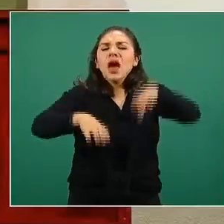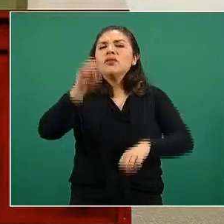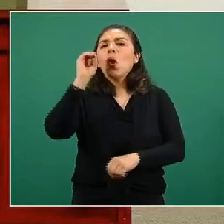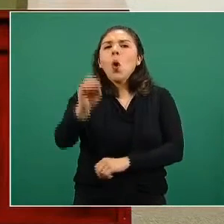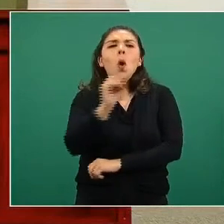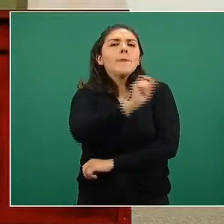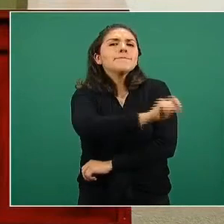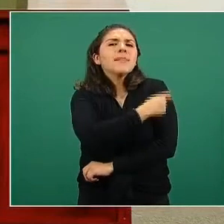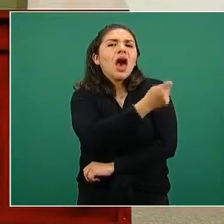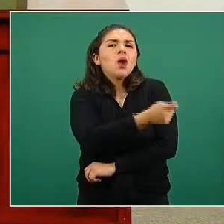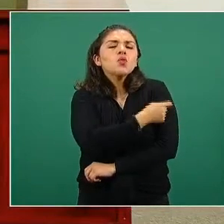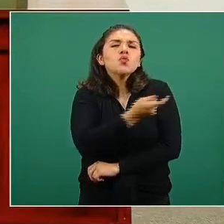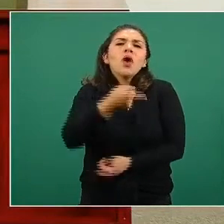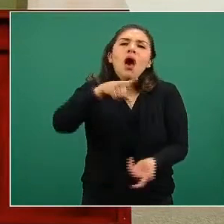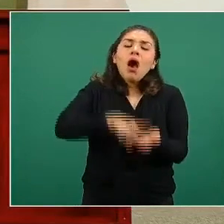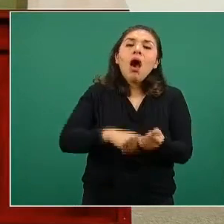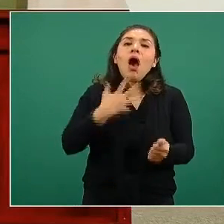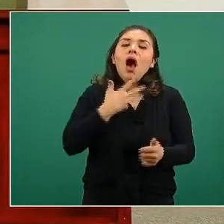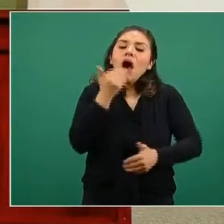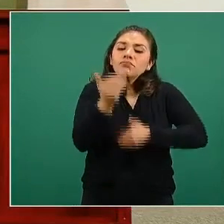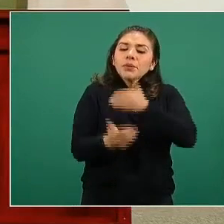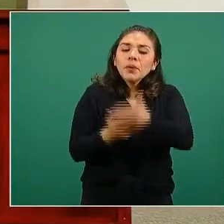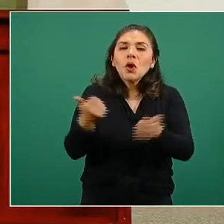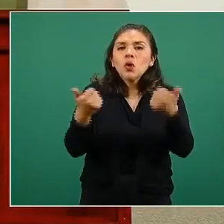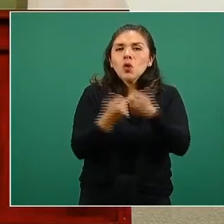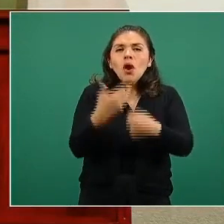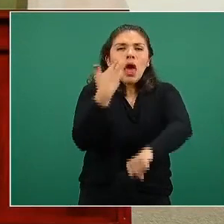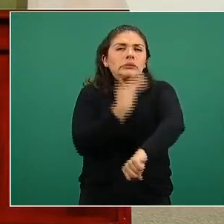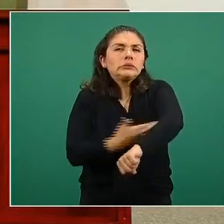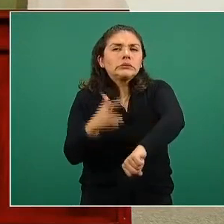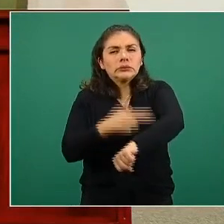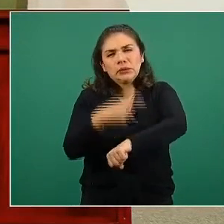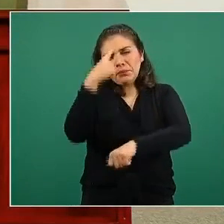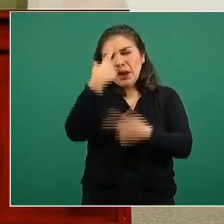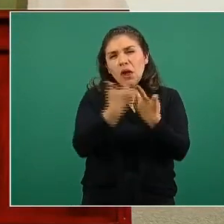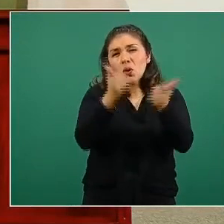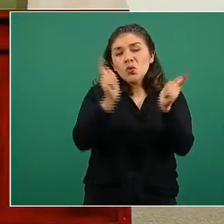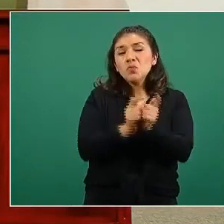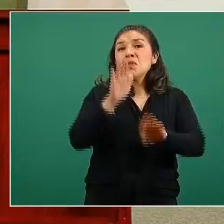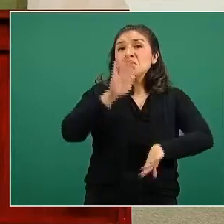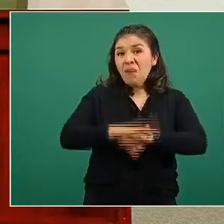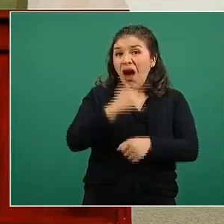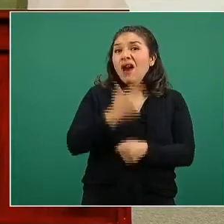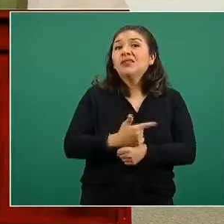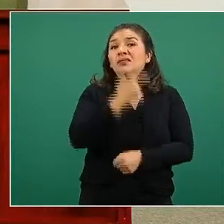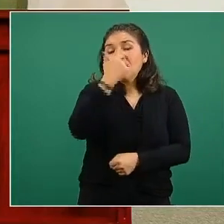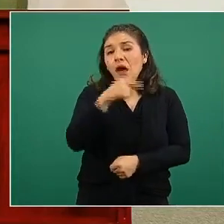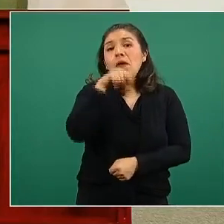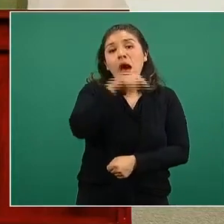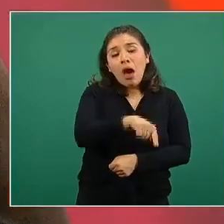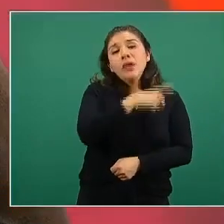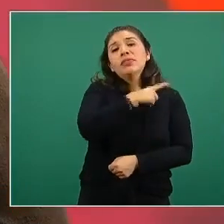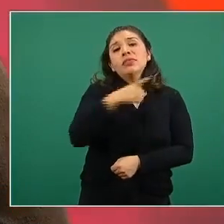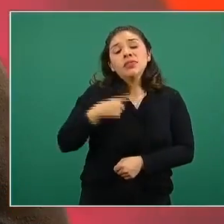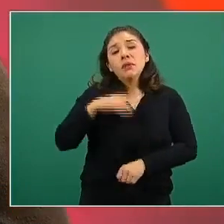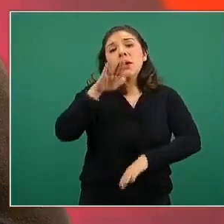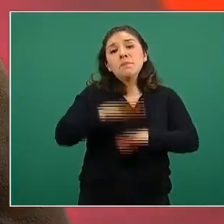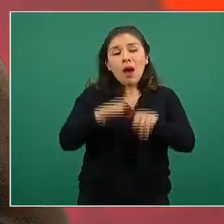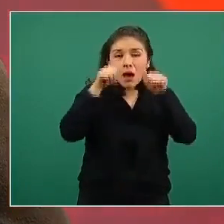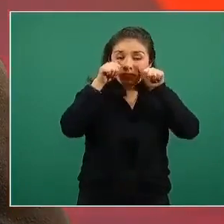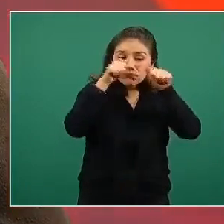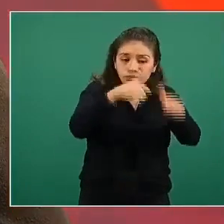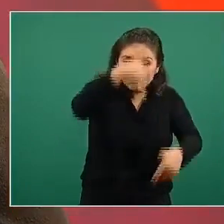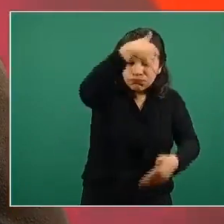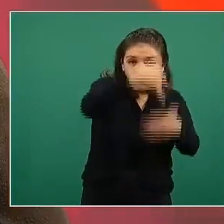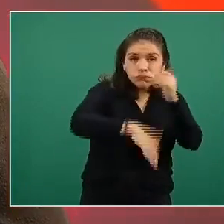su momento están avanzando con protocolos para efecto de grupos de riesgo, pues deberán ser analizados y